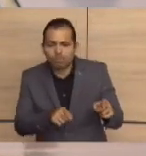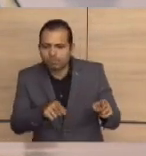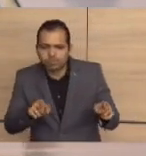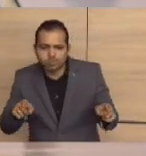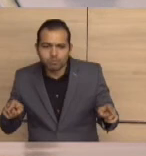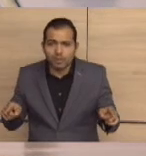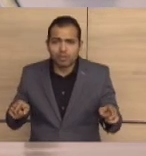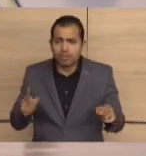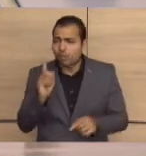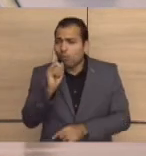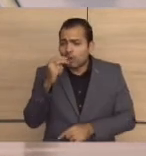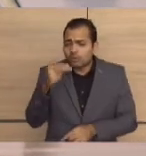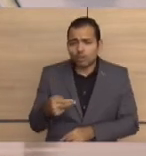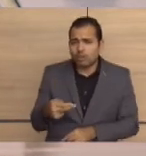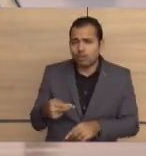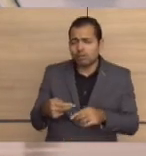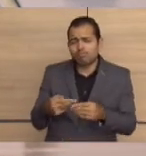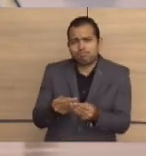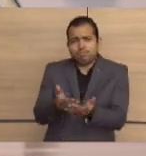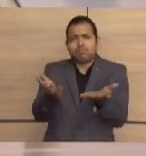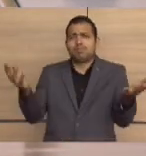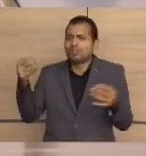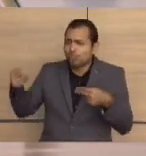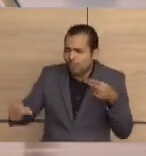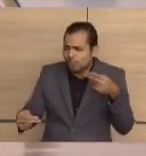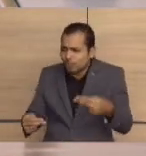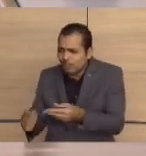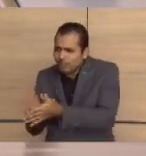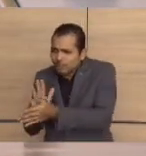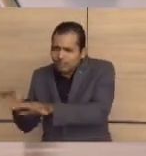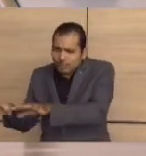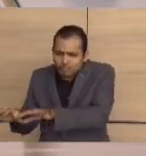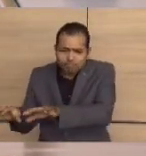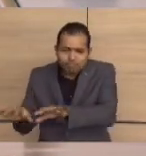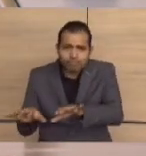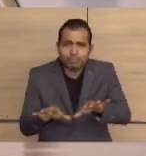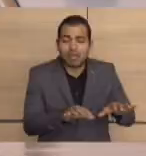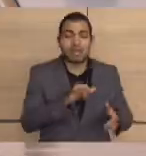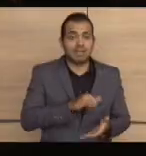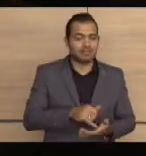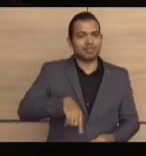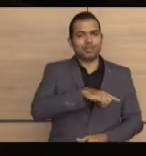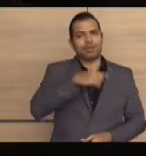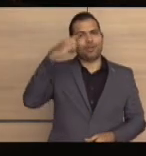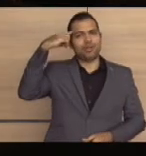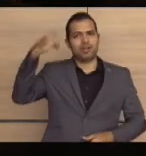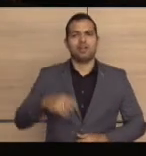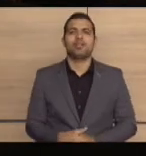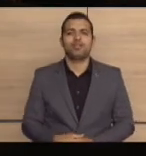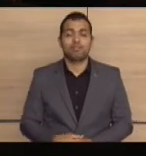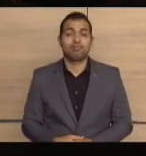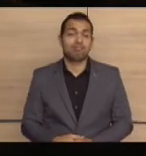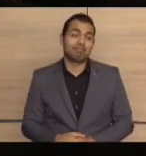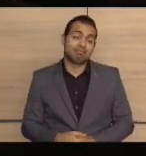múltiples historias, y viene el tercer reto que nosotros tenemos. Esto hay que ponerle, y ese llamado que usted hace a las universidades es